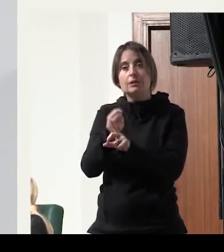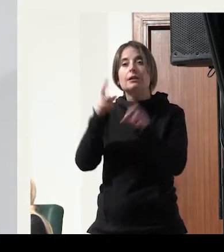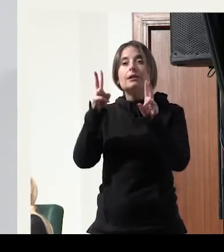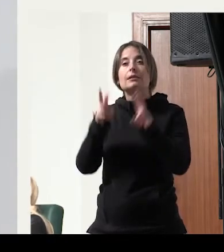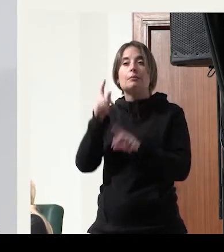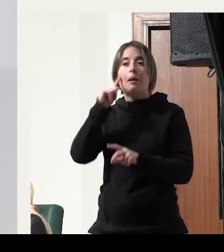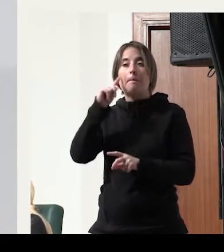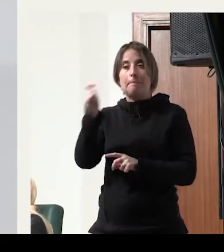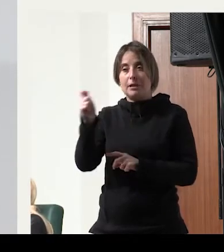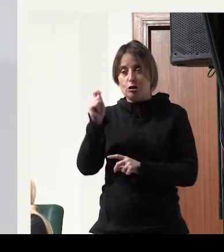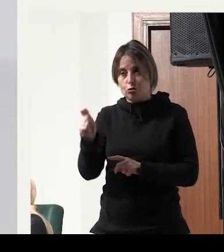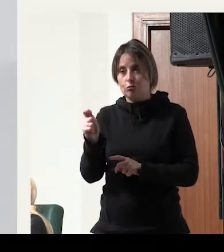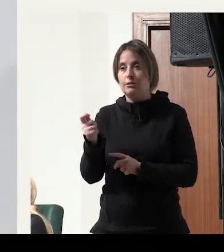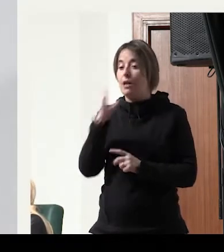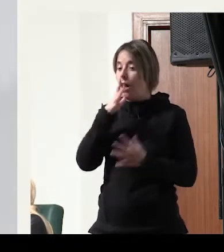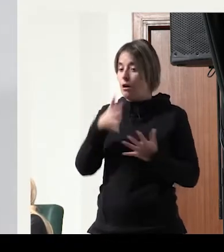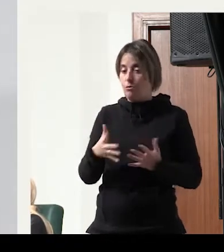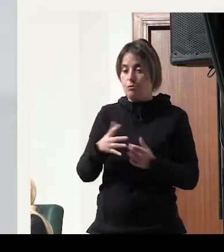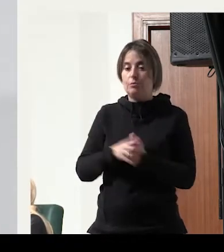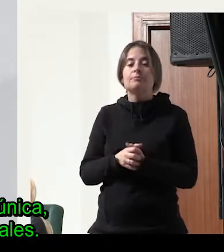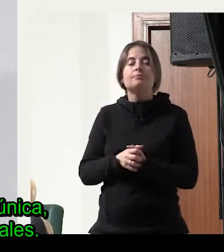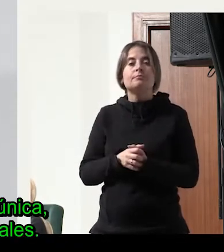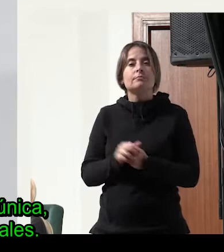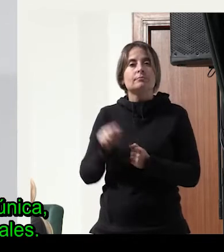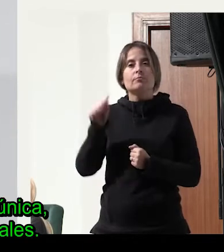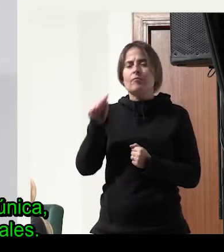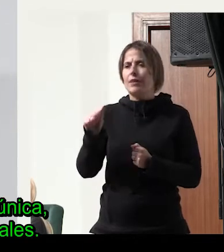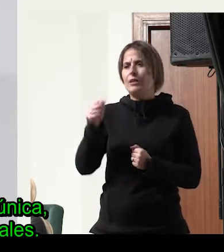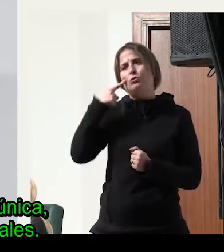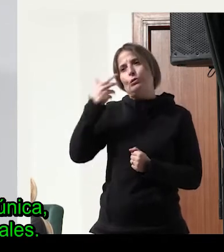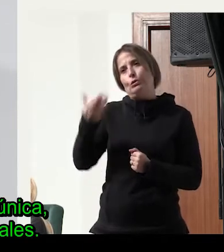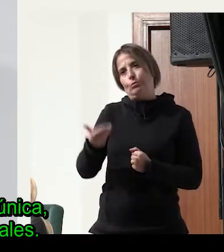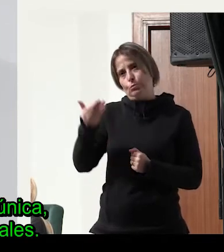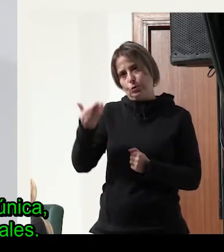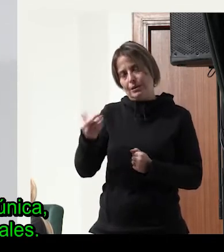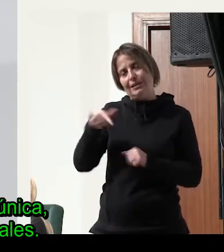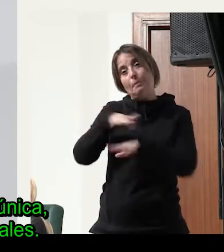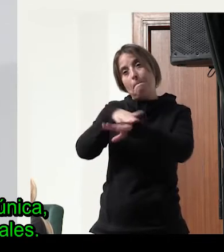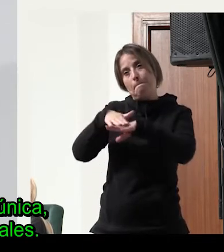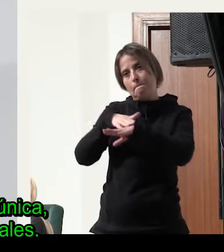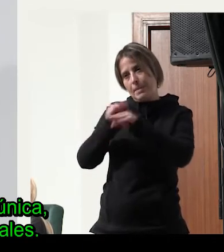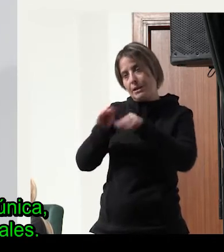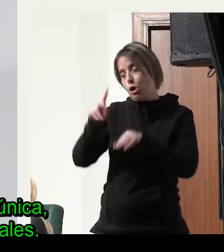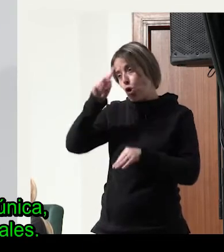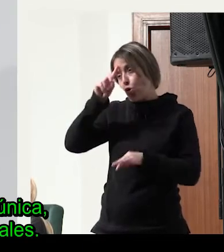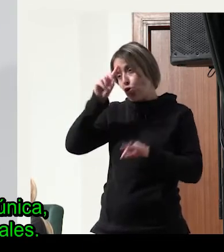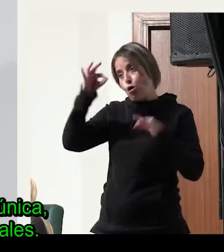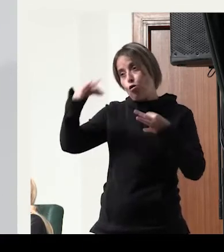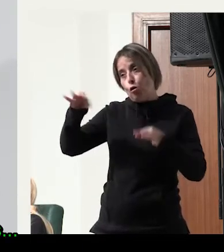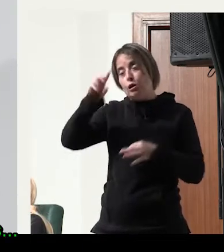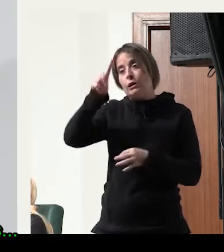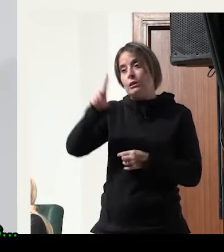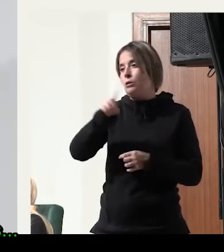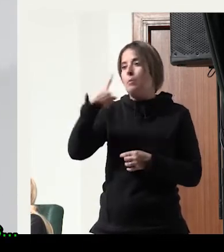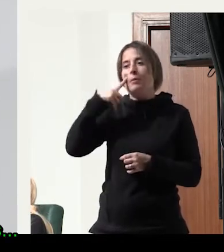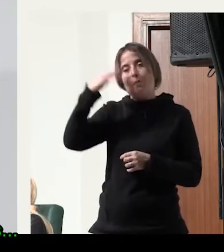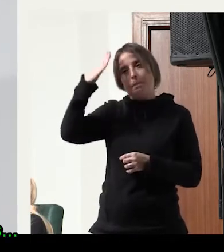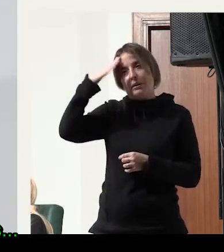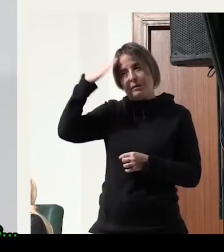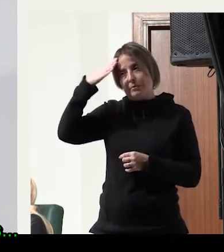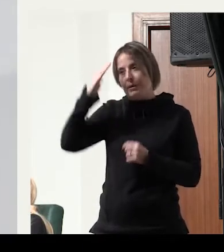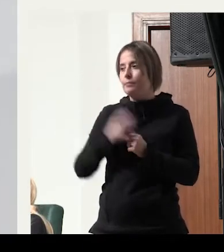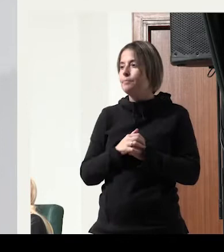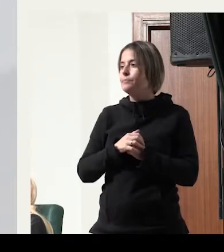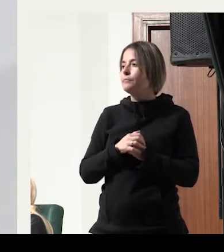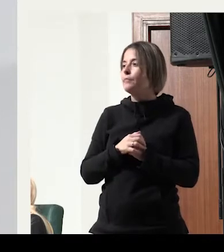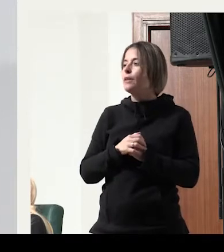las pensionistas hoy día, ¿no? Eso es fundamental, una de las bases. No sé si es la única, pero quizá es una de las principales. Y luego hay